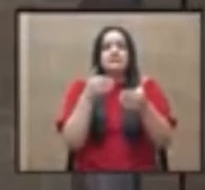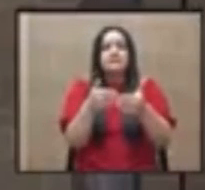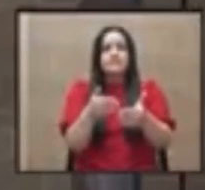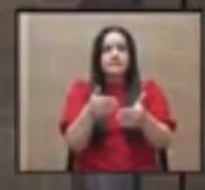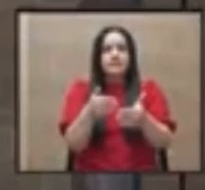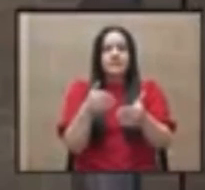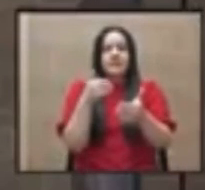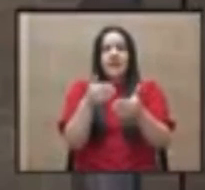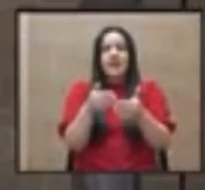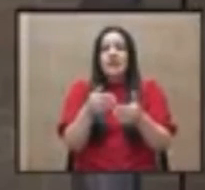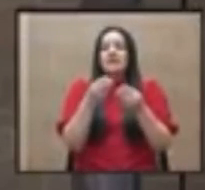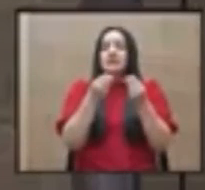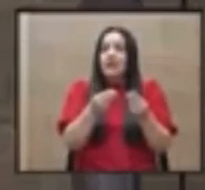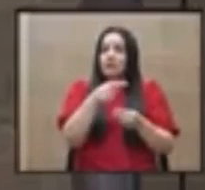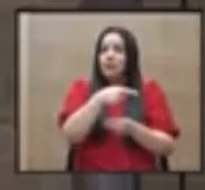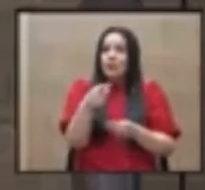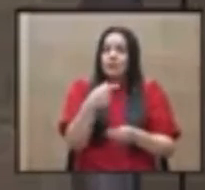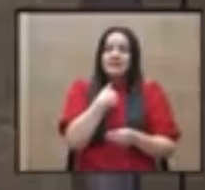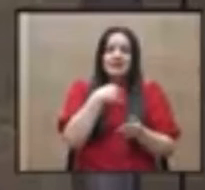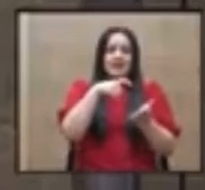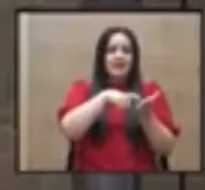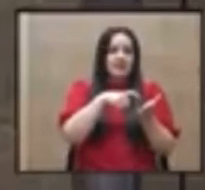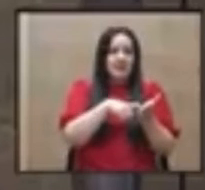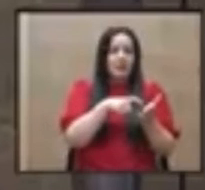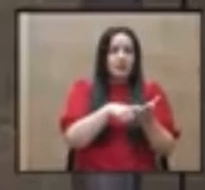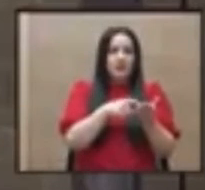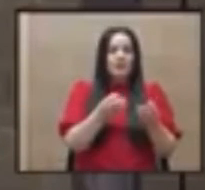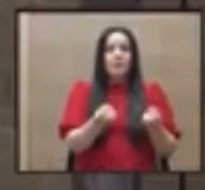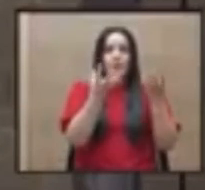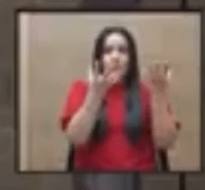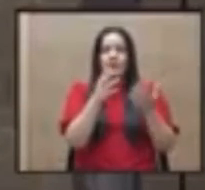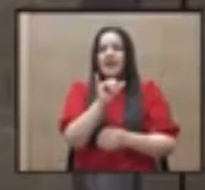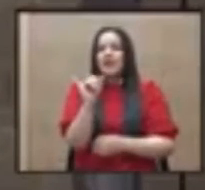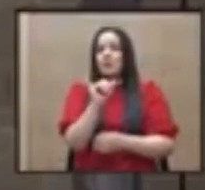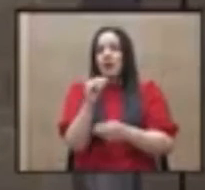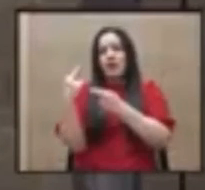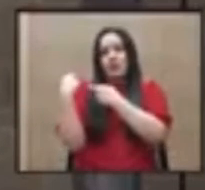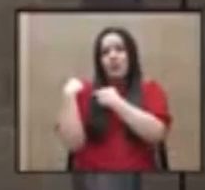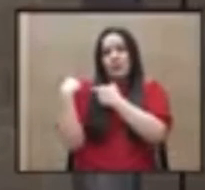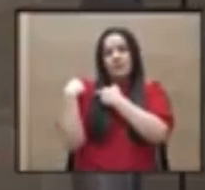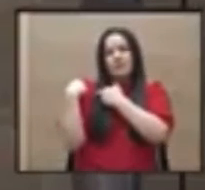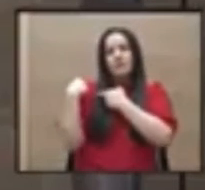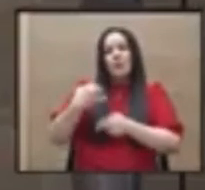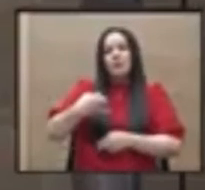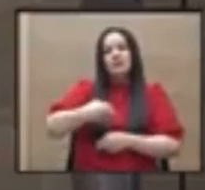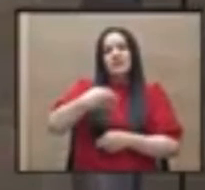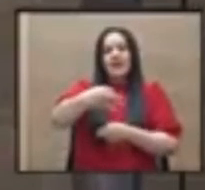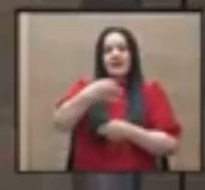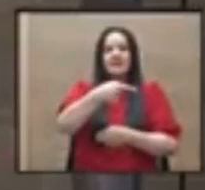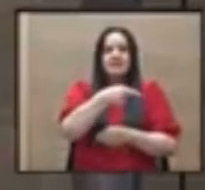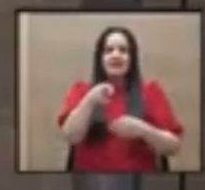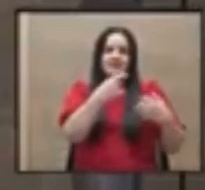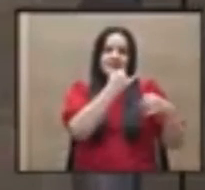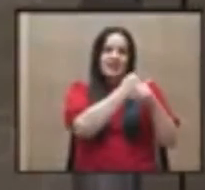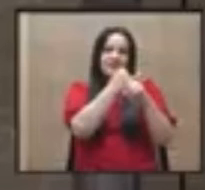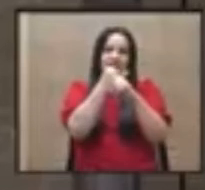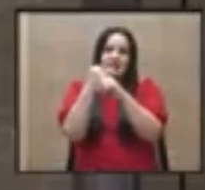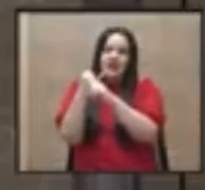tanto con los acreedores de la deuda pública como en las obligaciones cotidianas de las entidades que